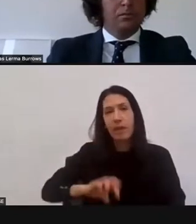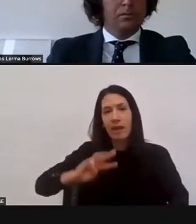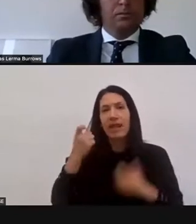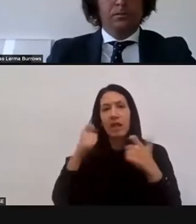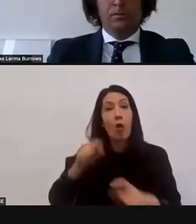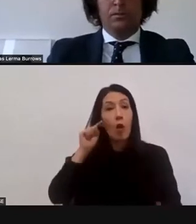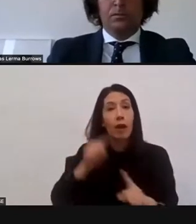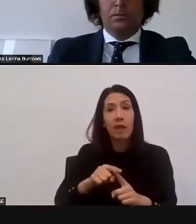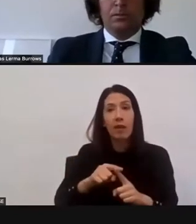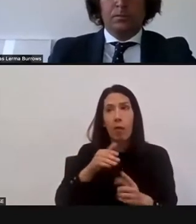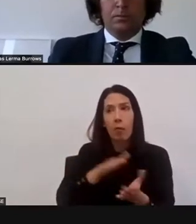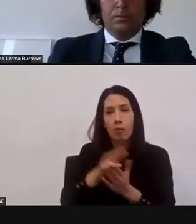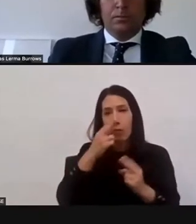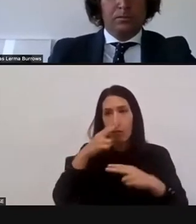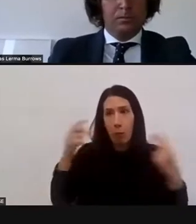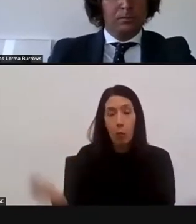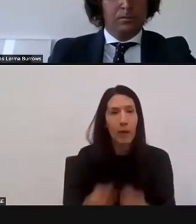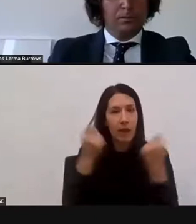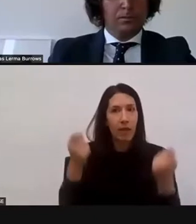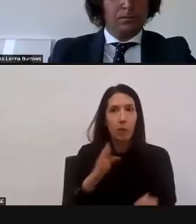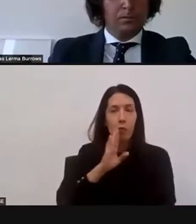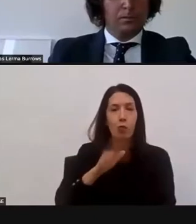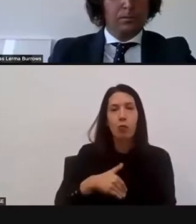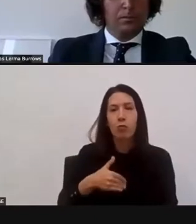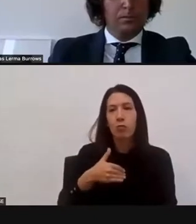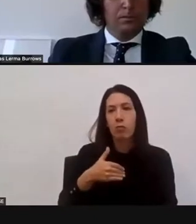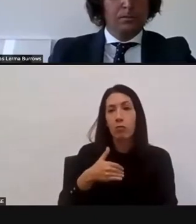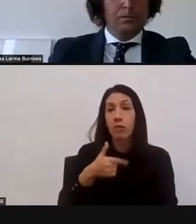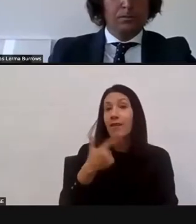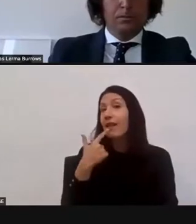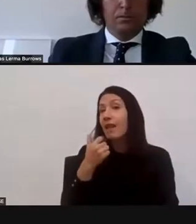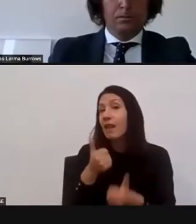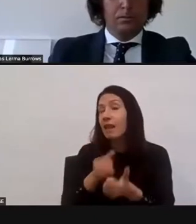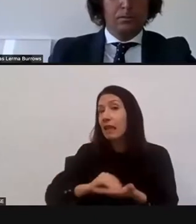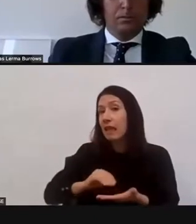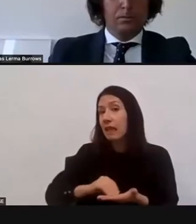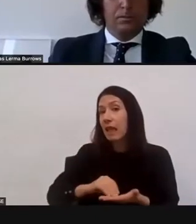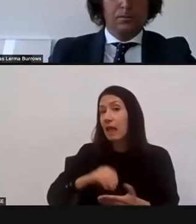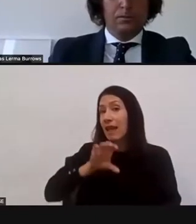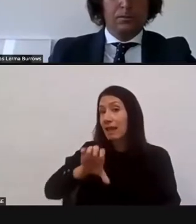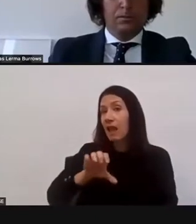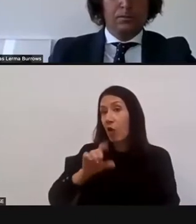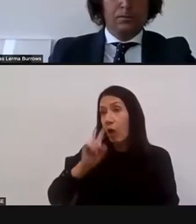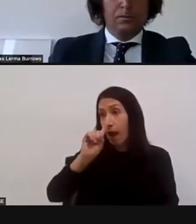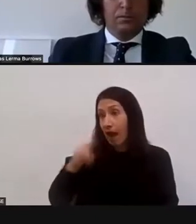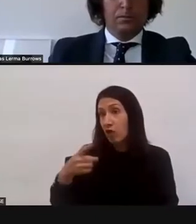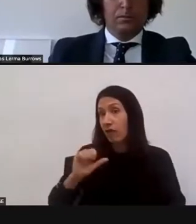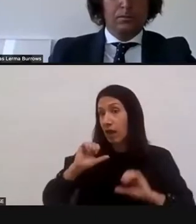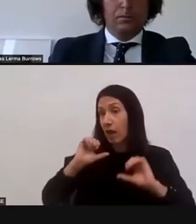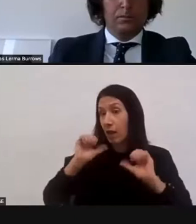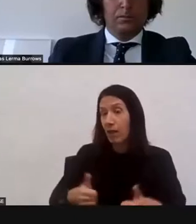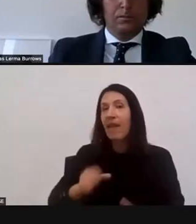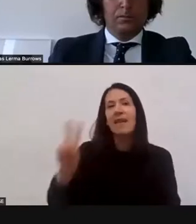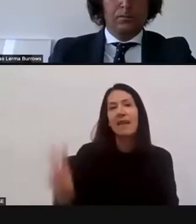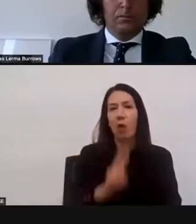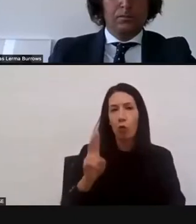publicación. Aproximadamente está previsto o tienen previsto desde la Secretaría de Estado a primeros del año que viene de un segundo plan de acción en el que se